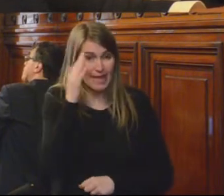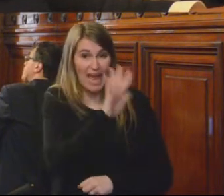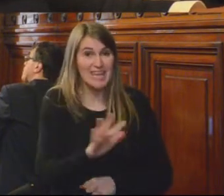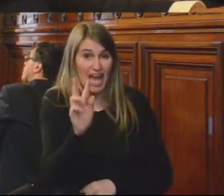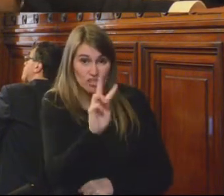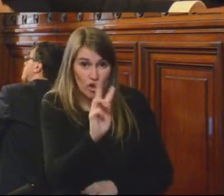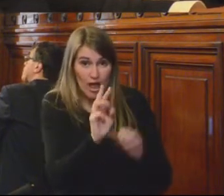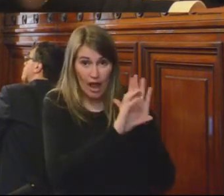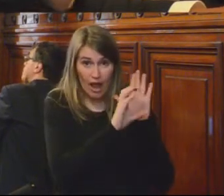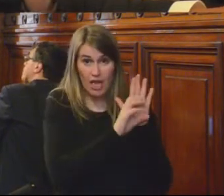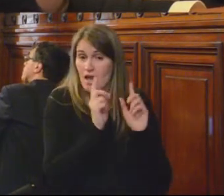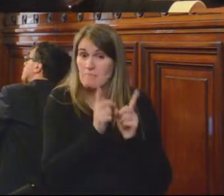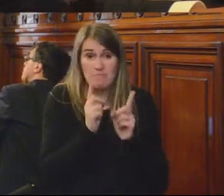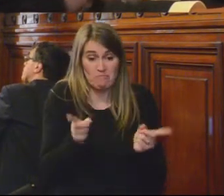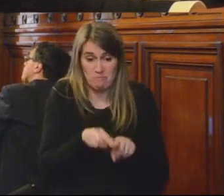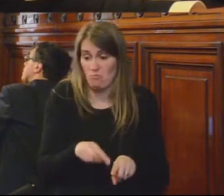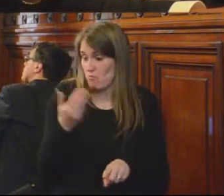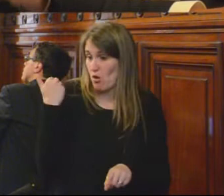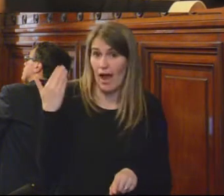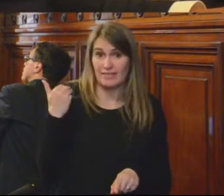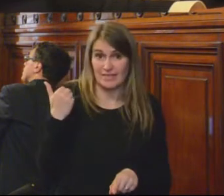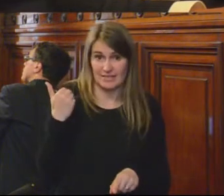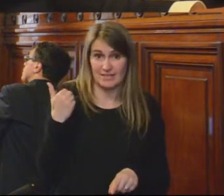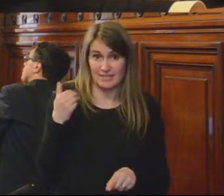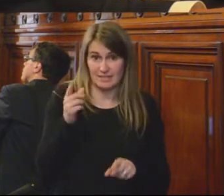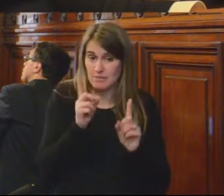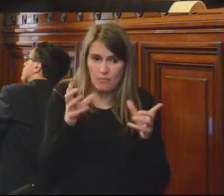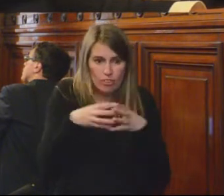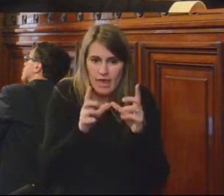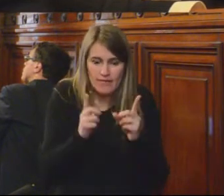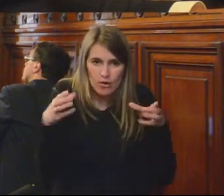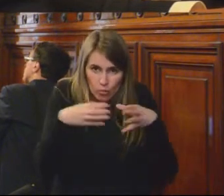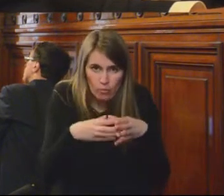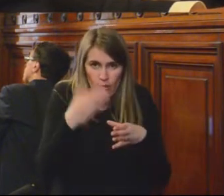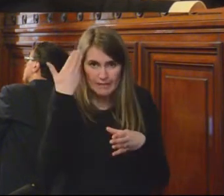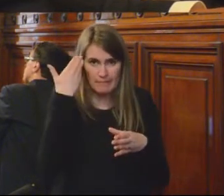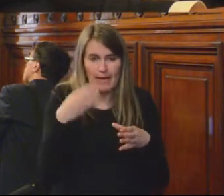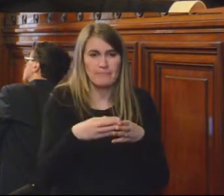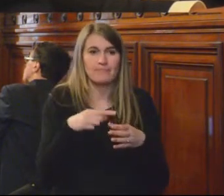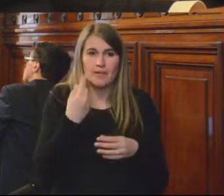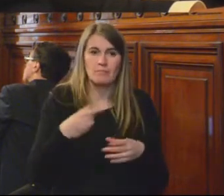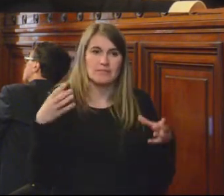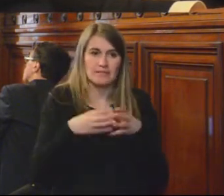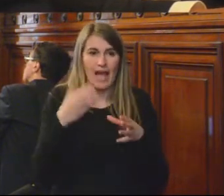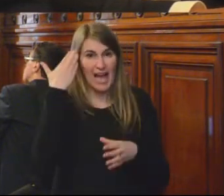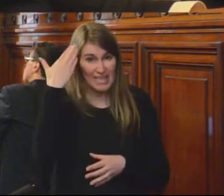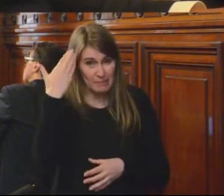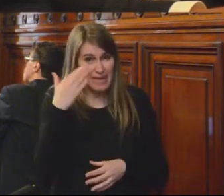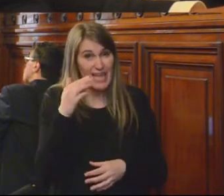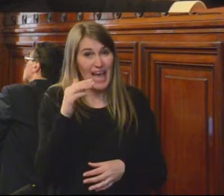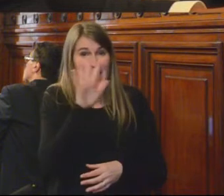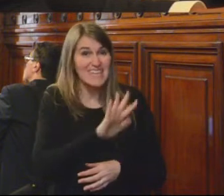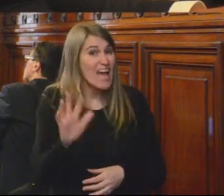mismo estado en que se encontraba al momento de dictar la medida. Ya para esa fecha, la Asamblea Nacional, en desacato,